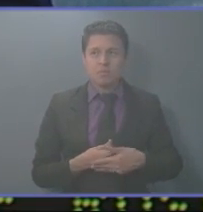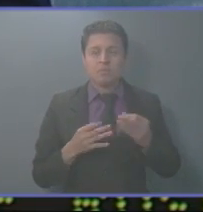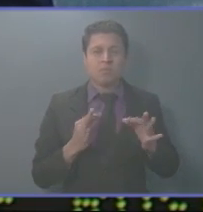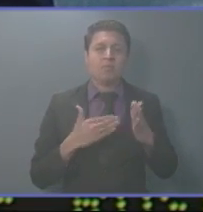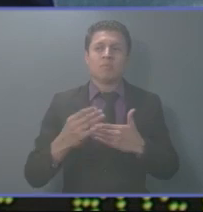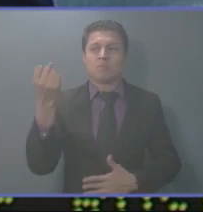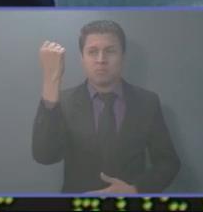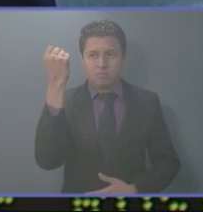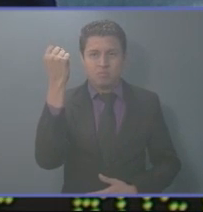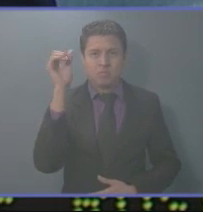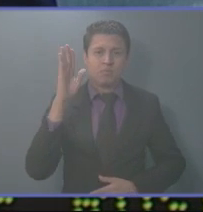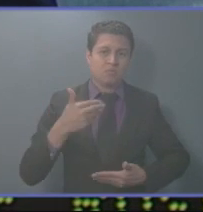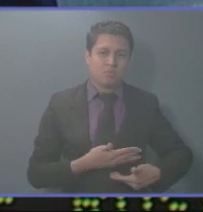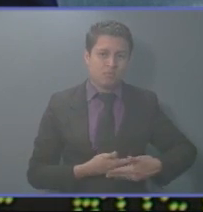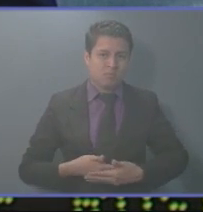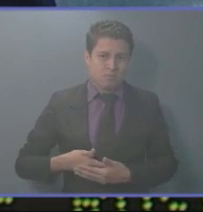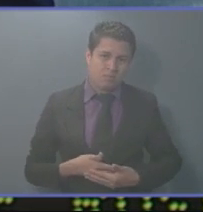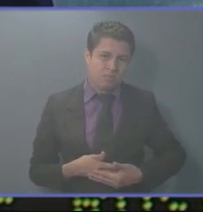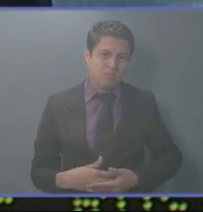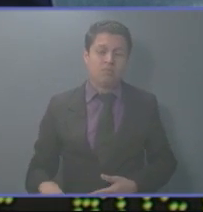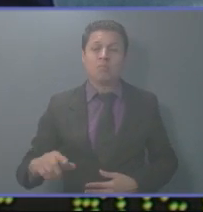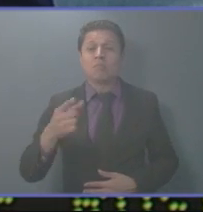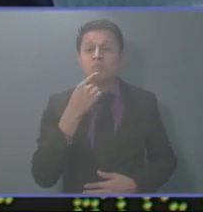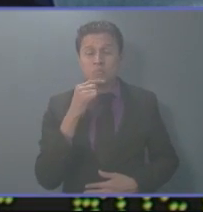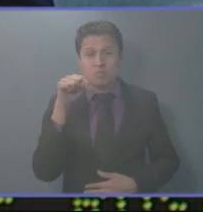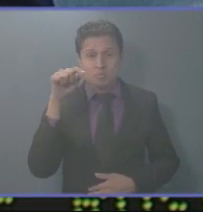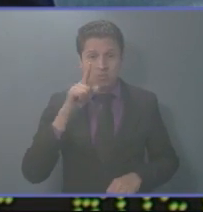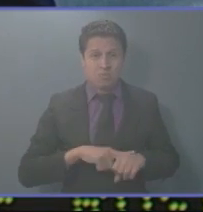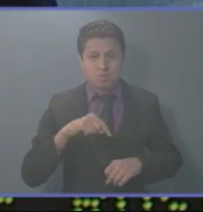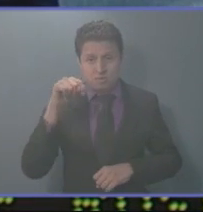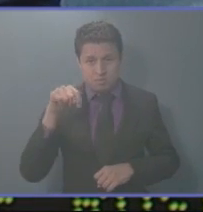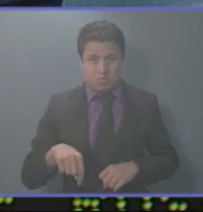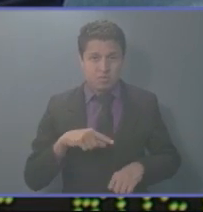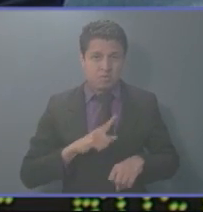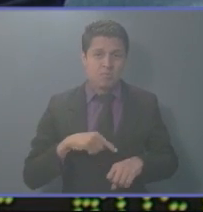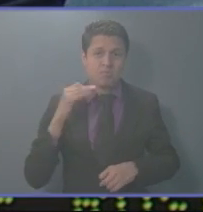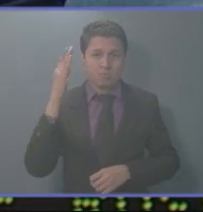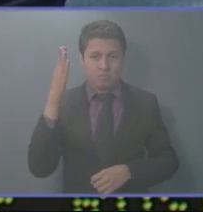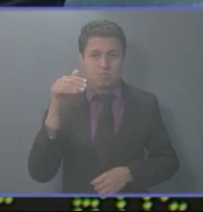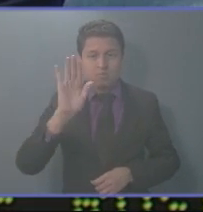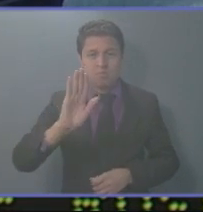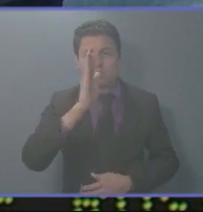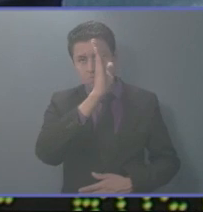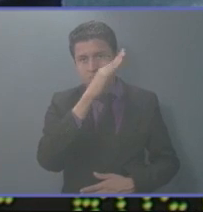principalmente sus hijos, que son el presente y el futuro de nuestro país.